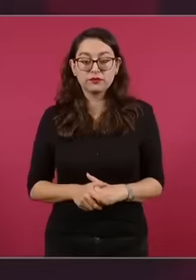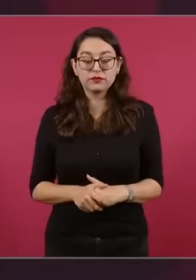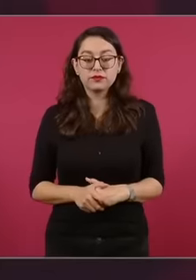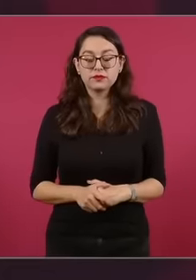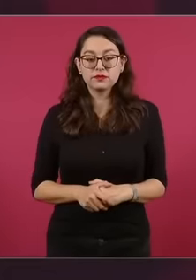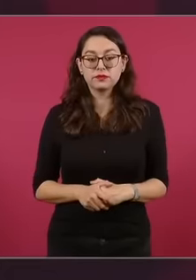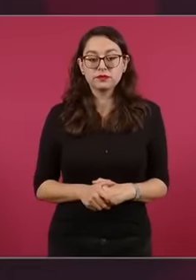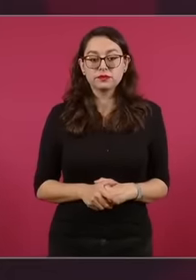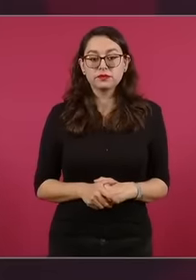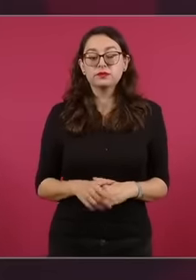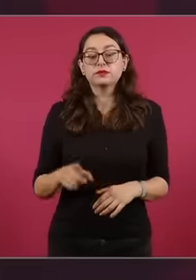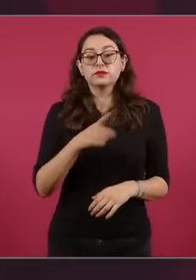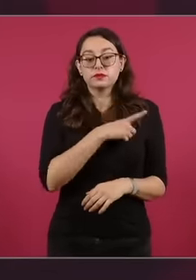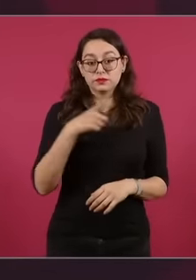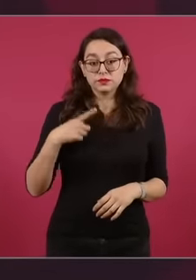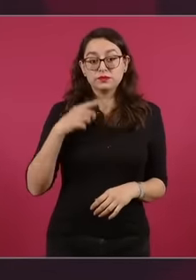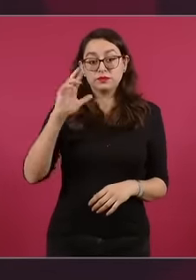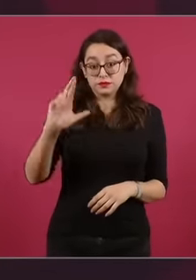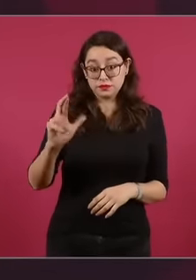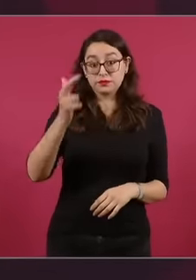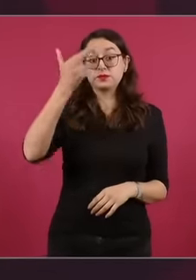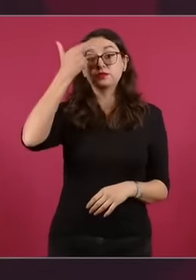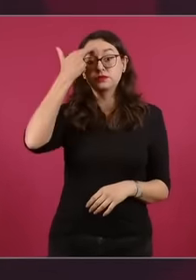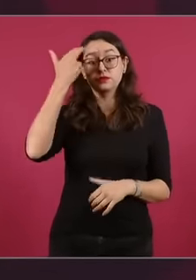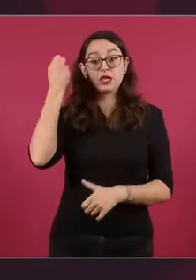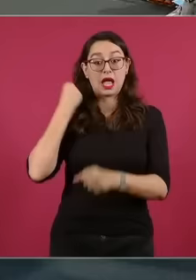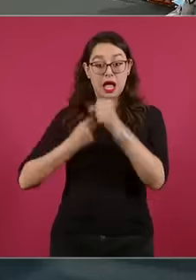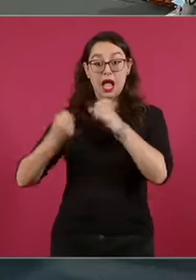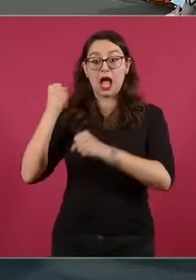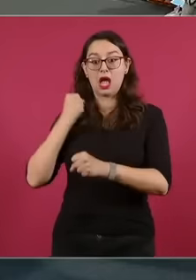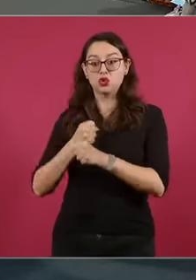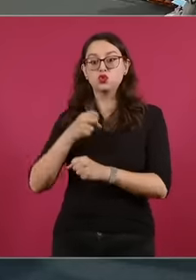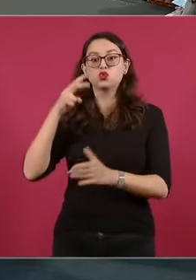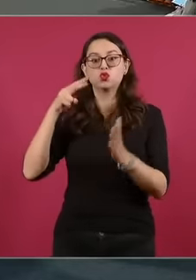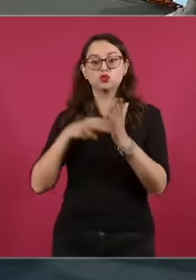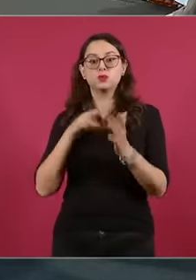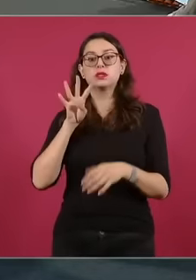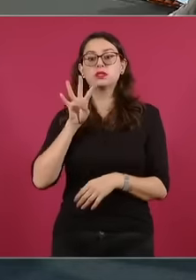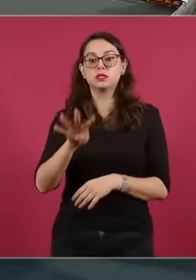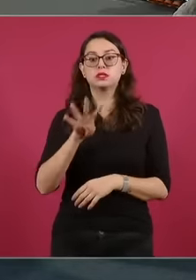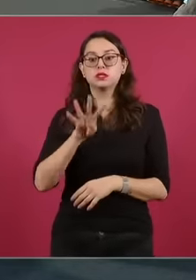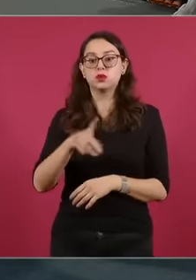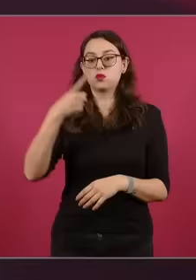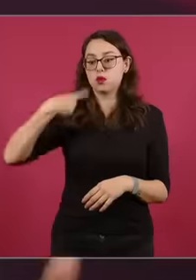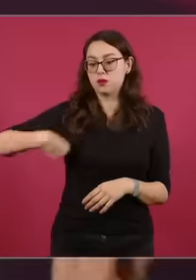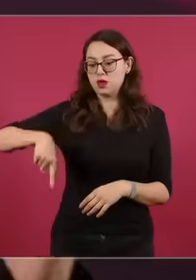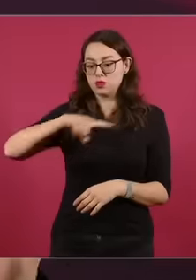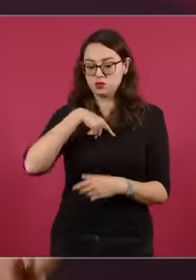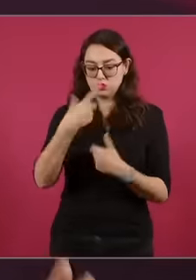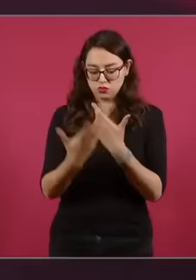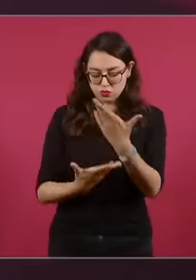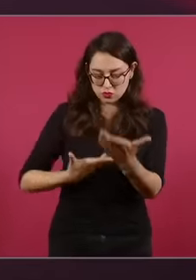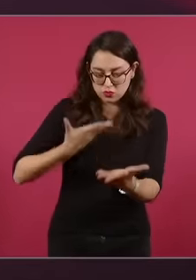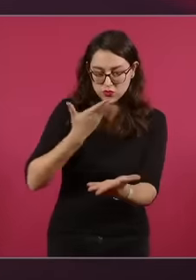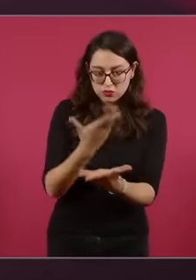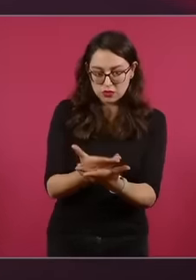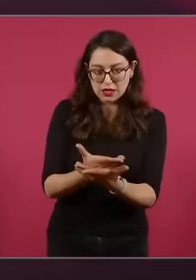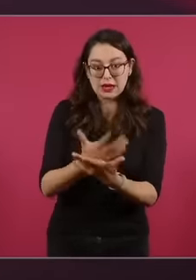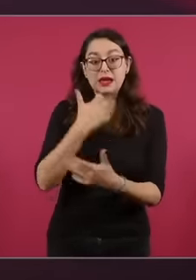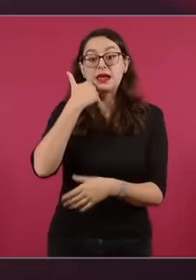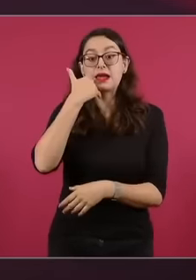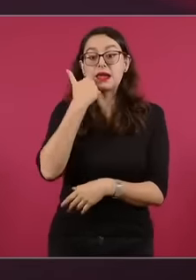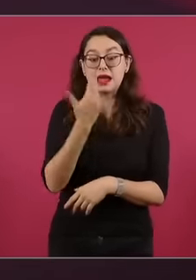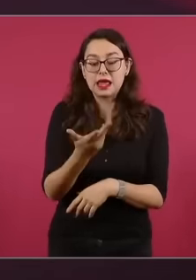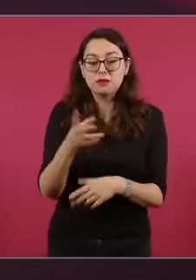nosotros y el presidente presentó en 2019 una reforma precisamente porque los juicios laborales pues